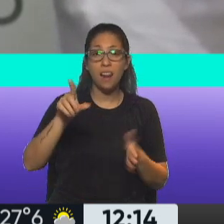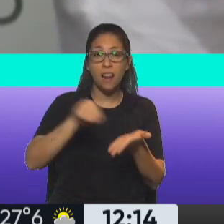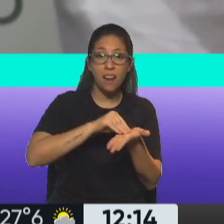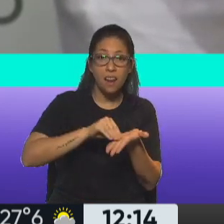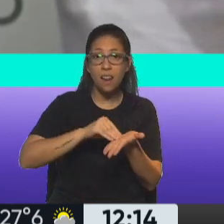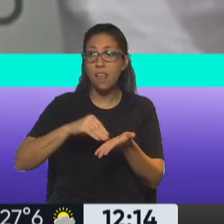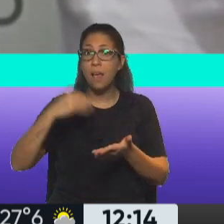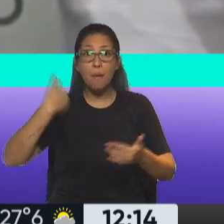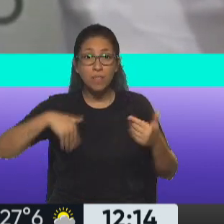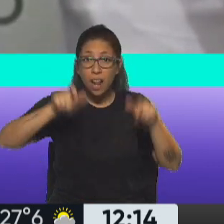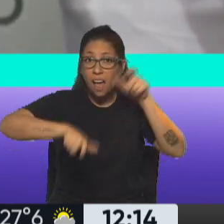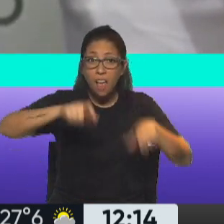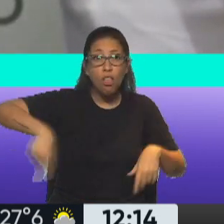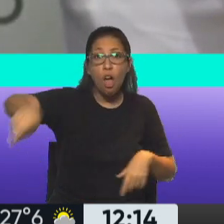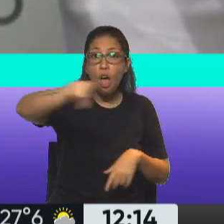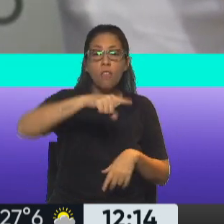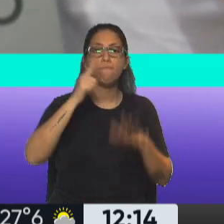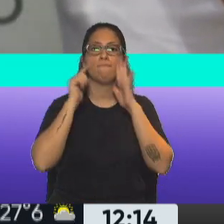todos los argentinos. Cuidado.